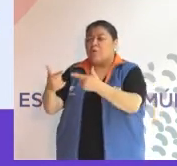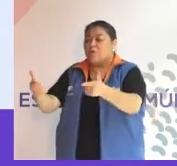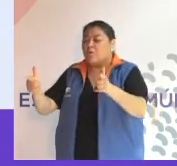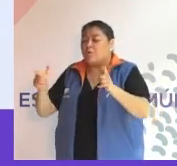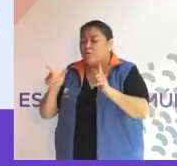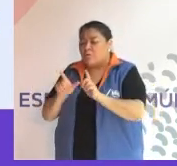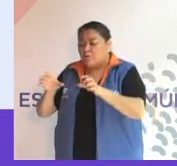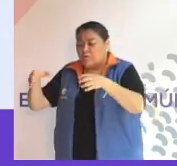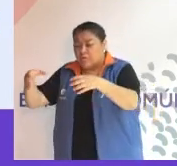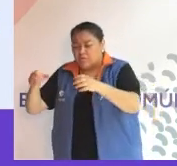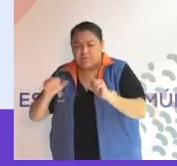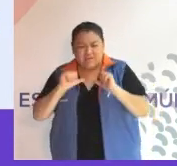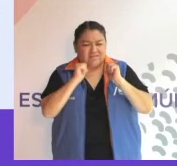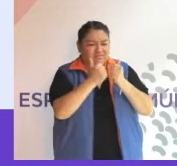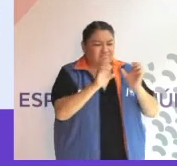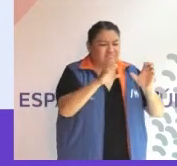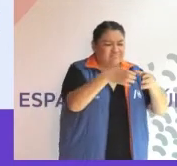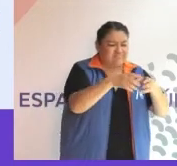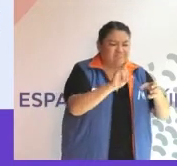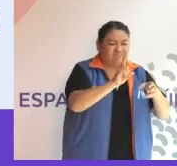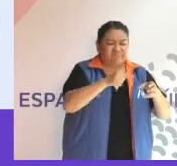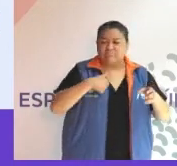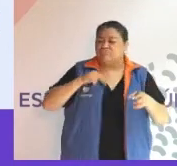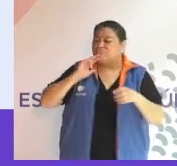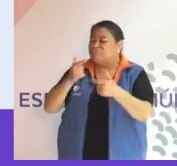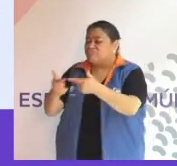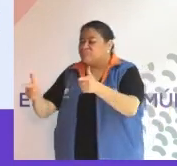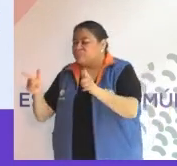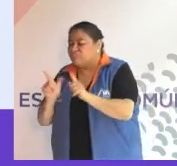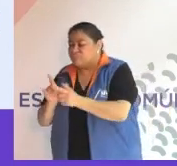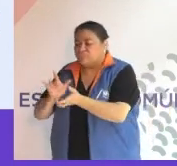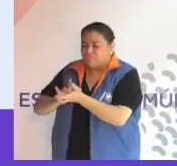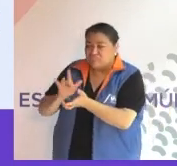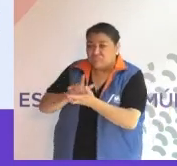en organizaciones de la sociedad civil, entre comillas, formales?